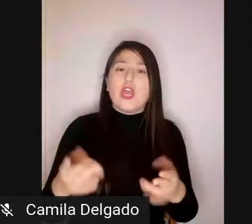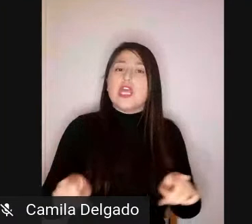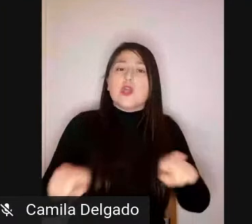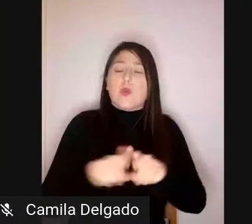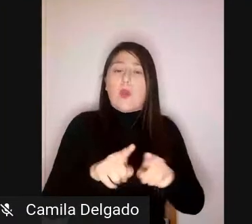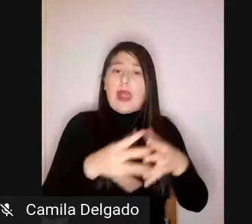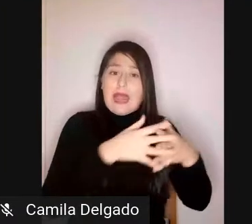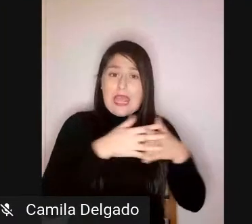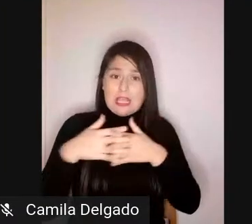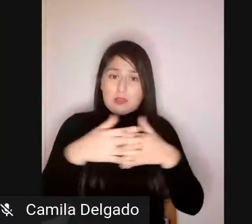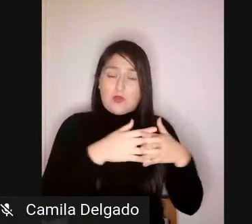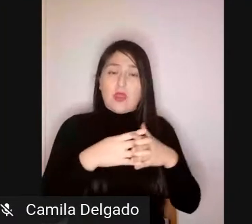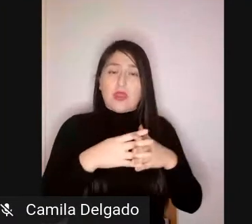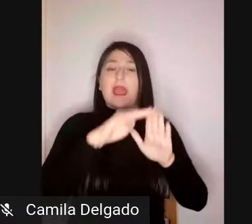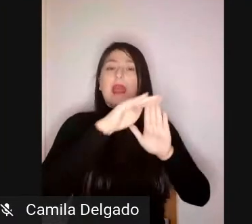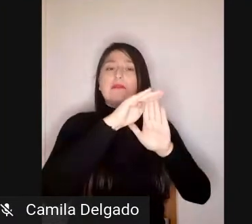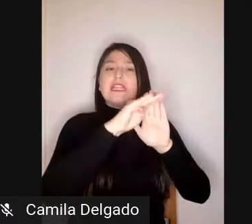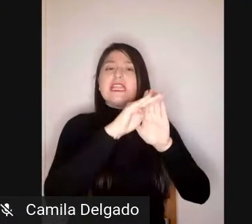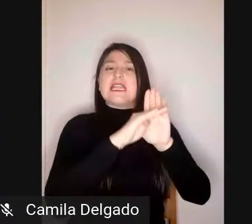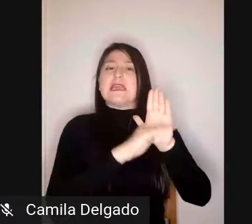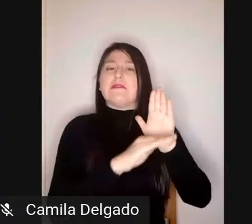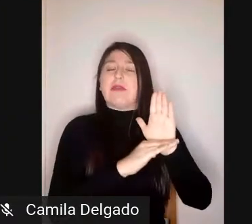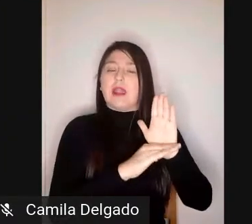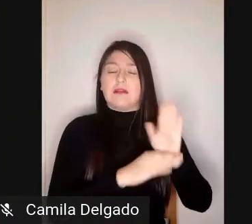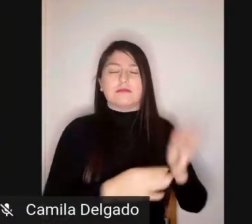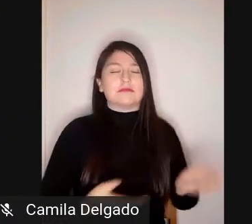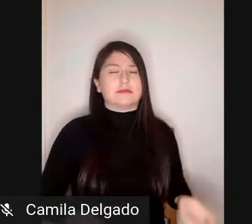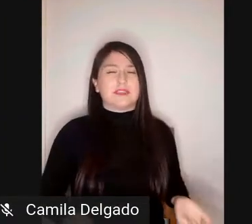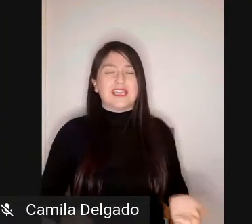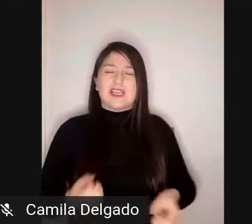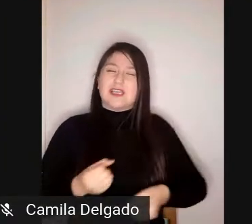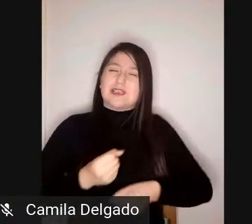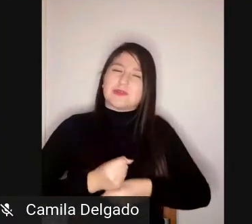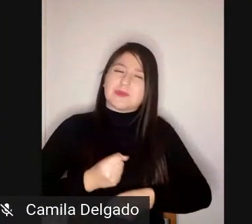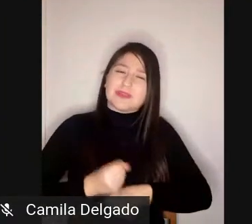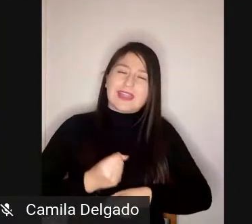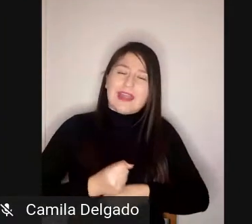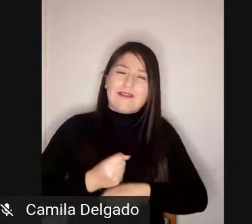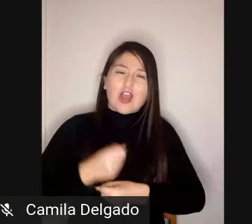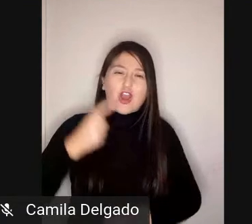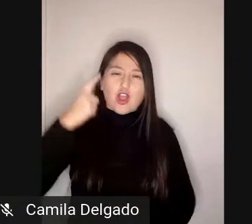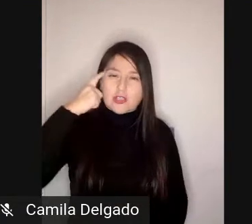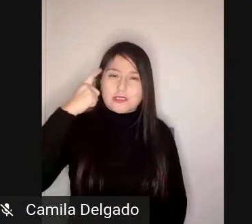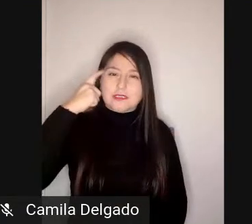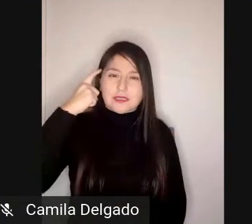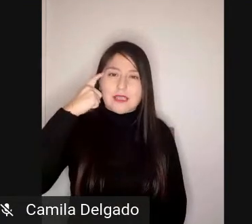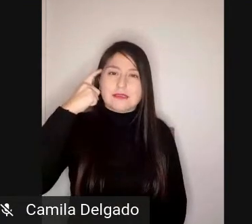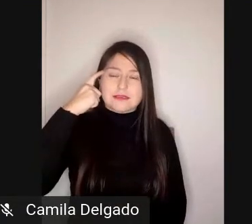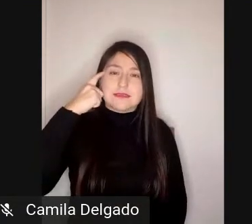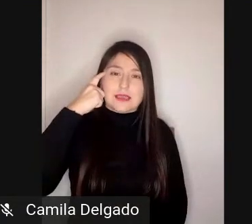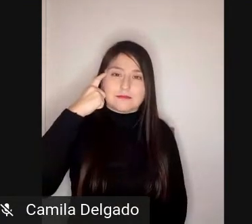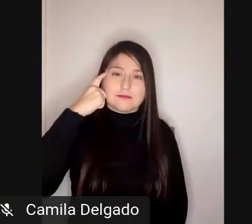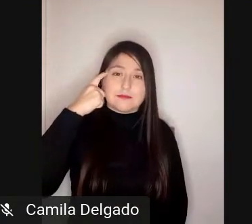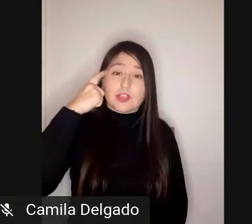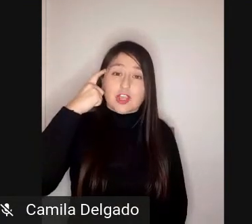patrón. Entonces, es un trabajo de conciencia. Sí. De conciencia de